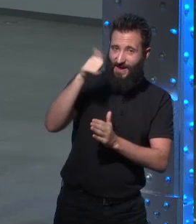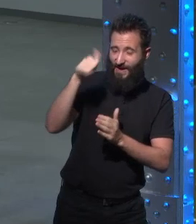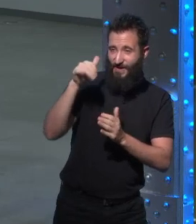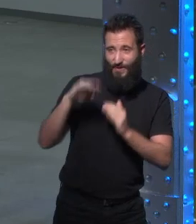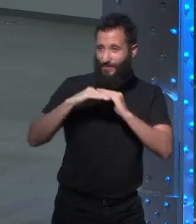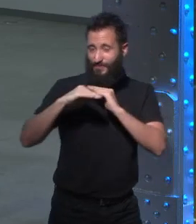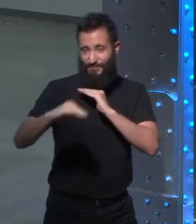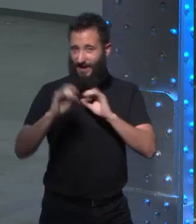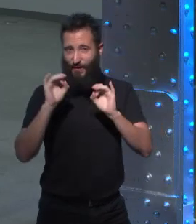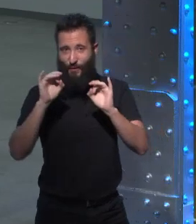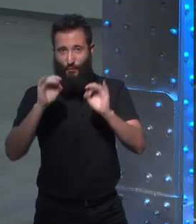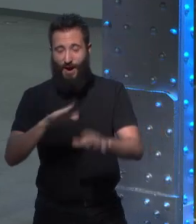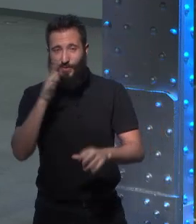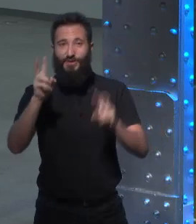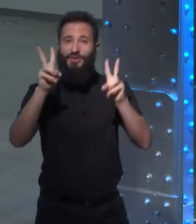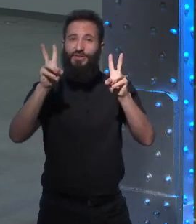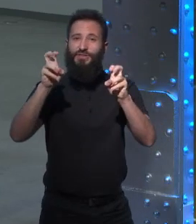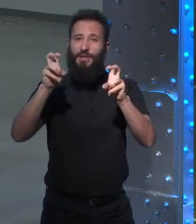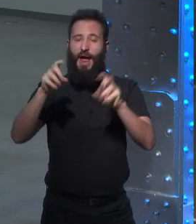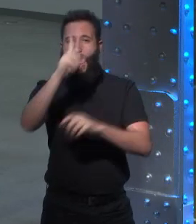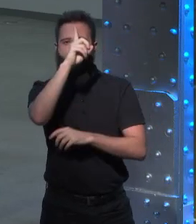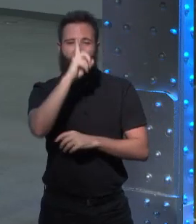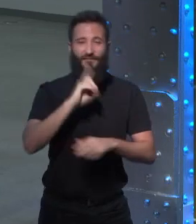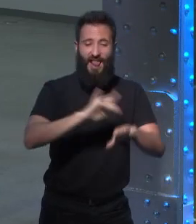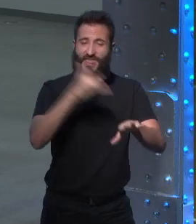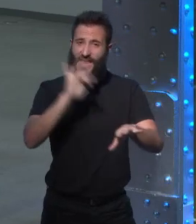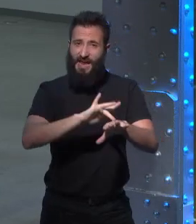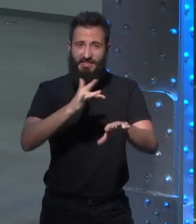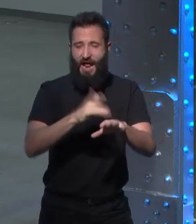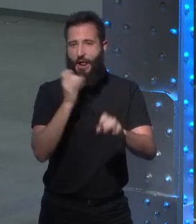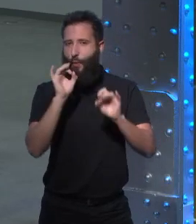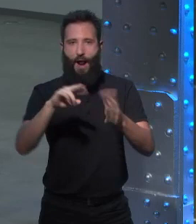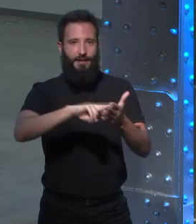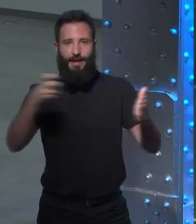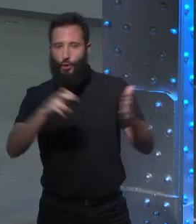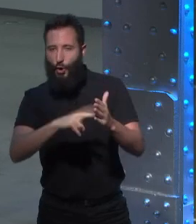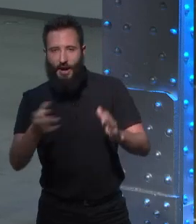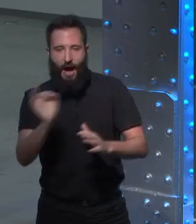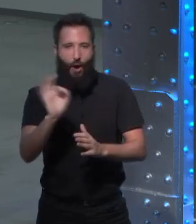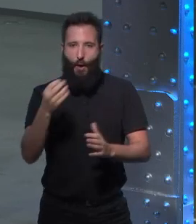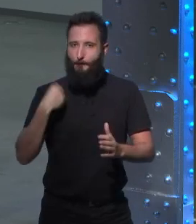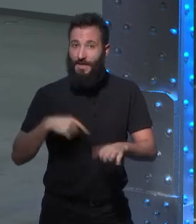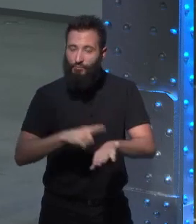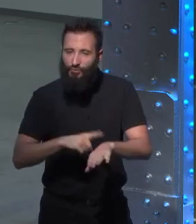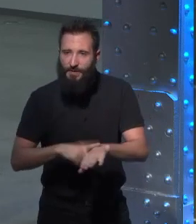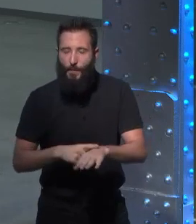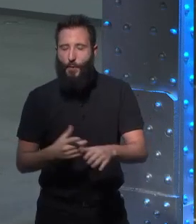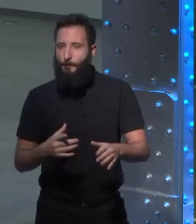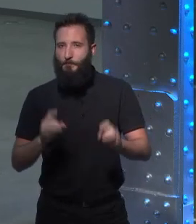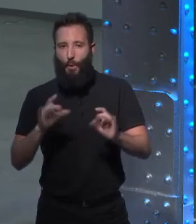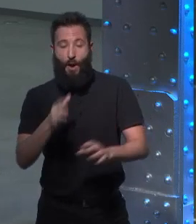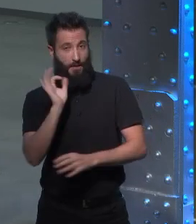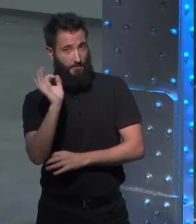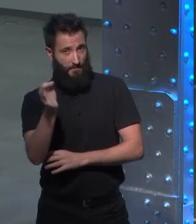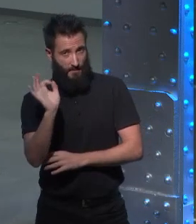anterior intervención sobre todo esto de los perfiles digitales, cómo la tecnología al mismo tiempo que es